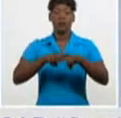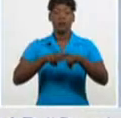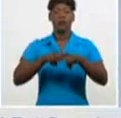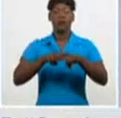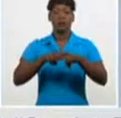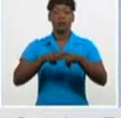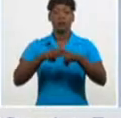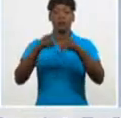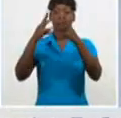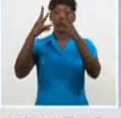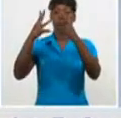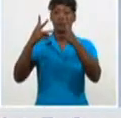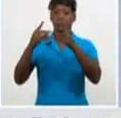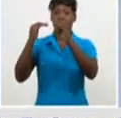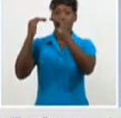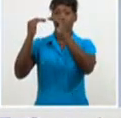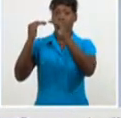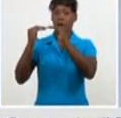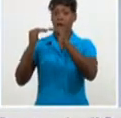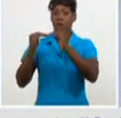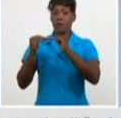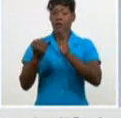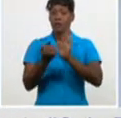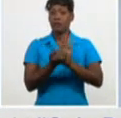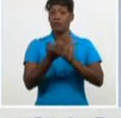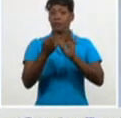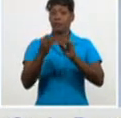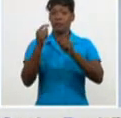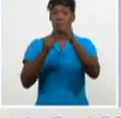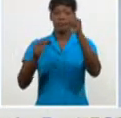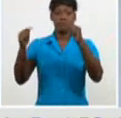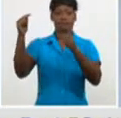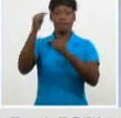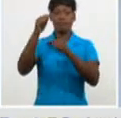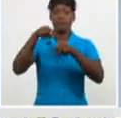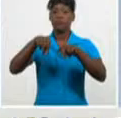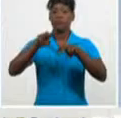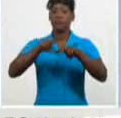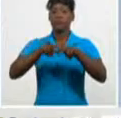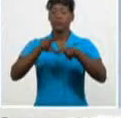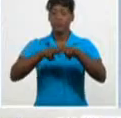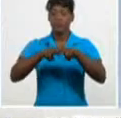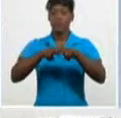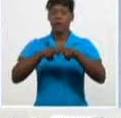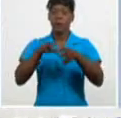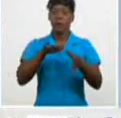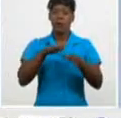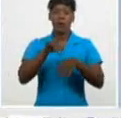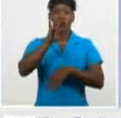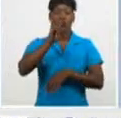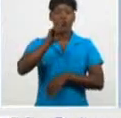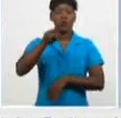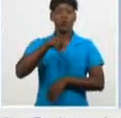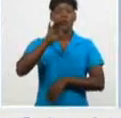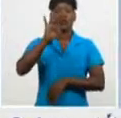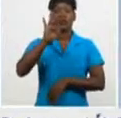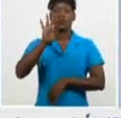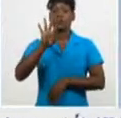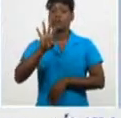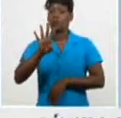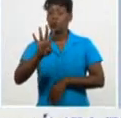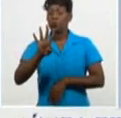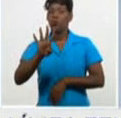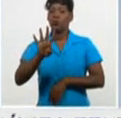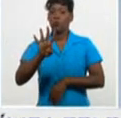de incidencia de casos confirmados por 100.000 habitantes, estamos hablando de 9,84, como es